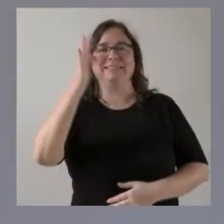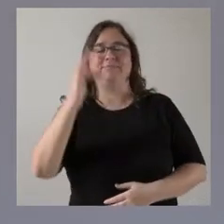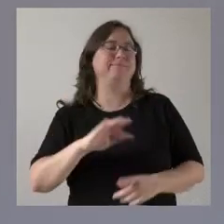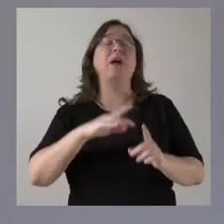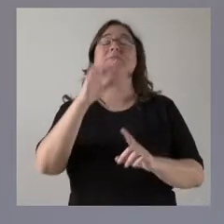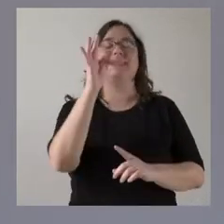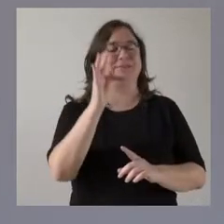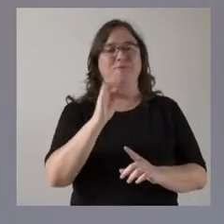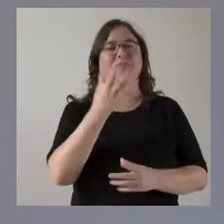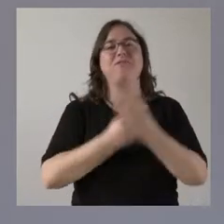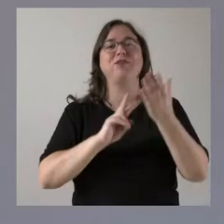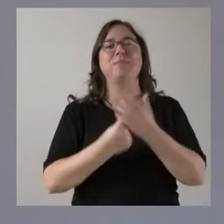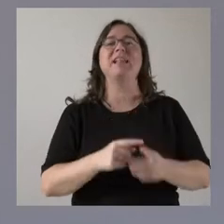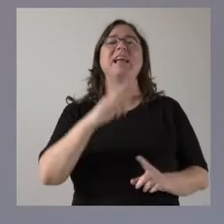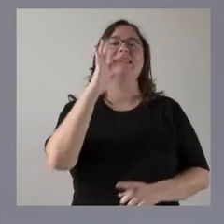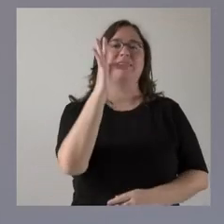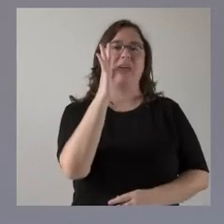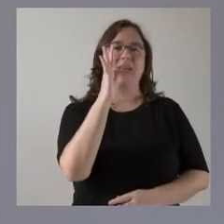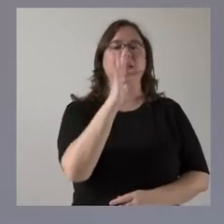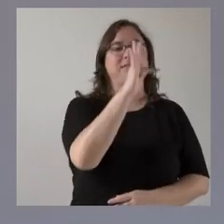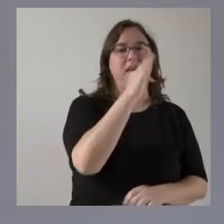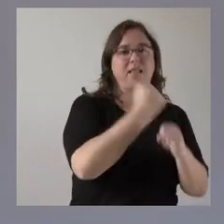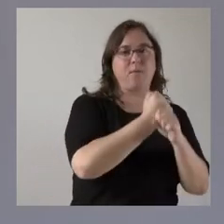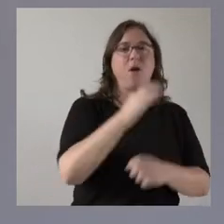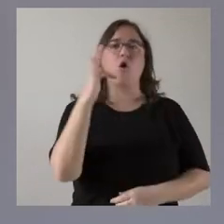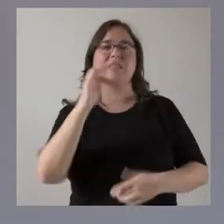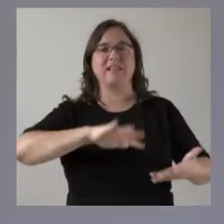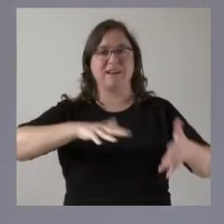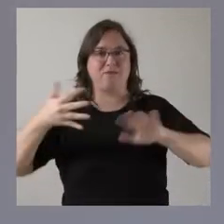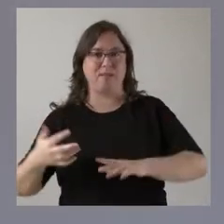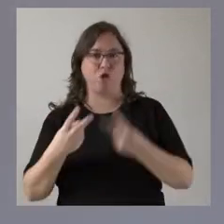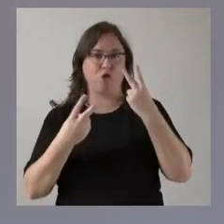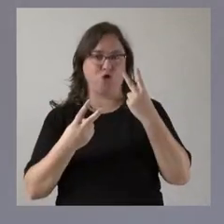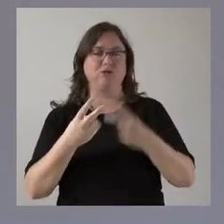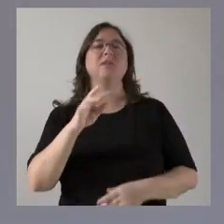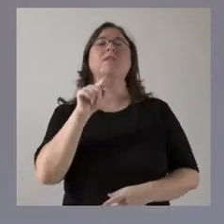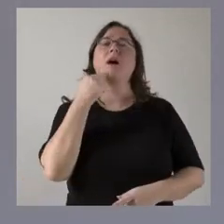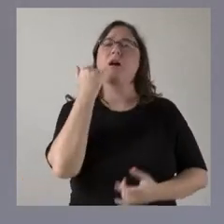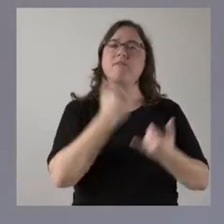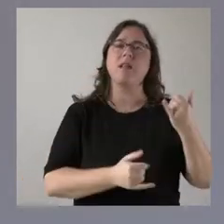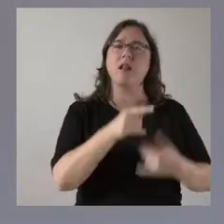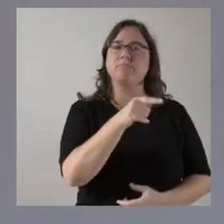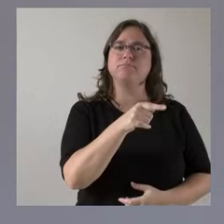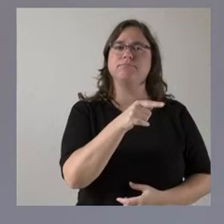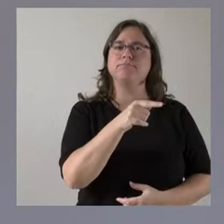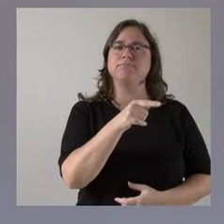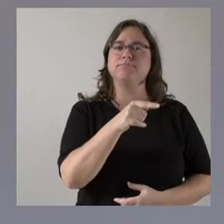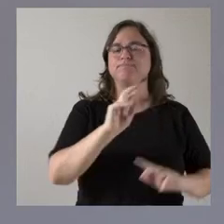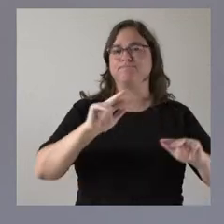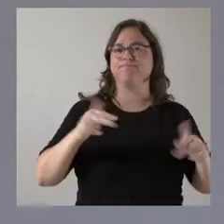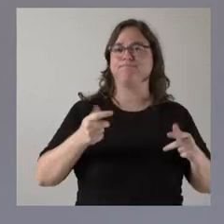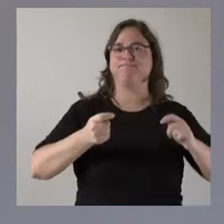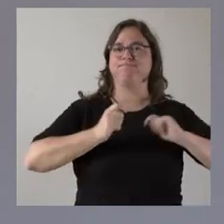y transformación son los estímulos que nos han permitido